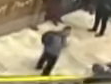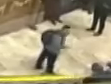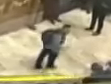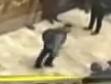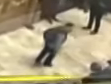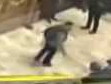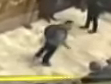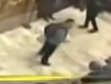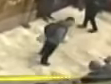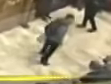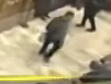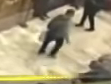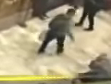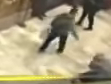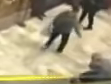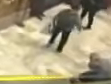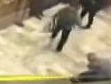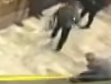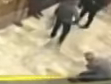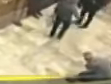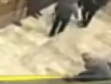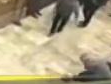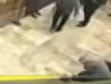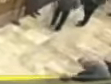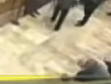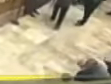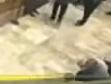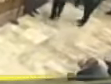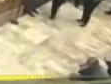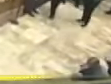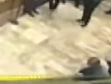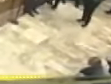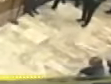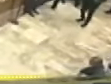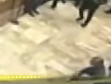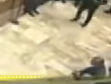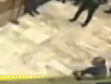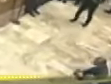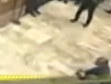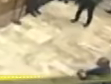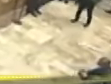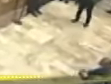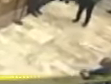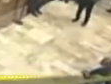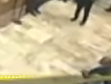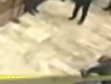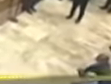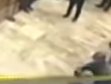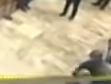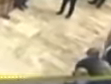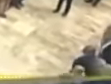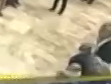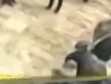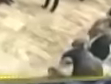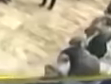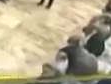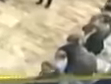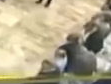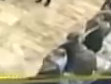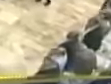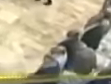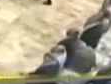único fin: continuar manteniendo la paz, la estabilidad democrática en la nación, pero sobre todo garantizar los